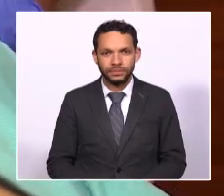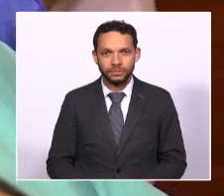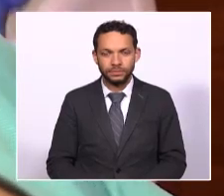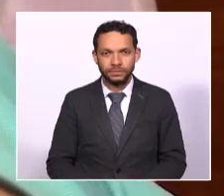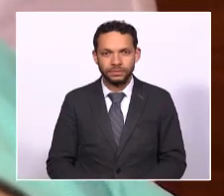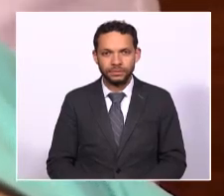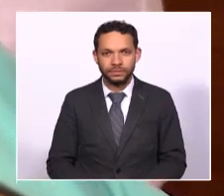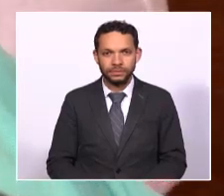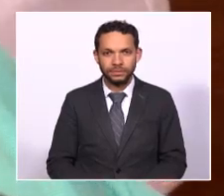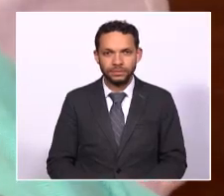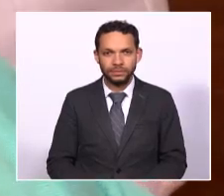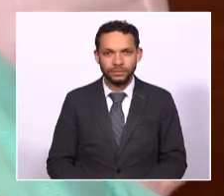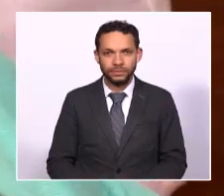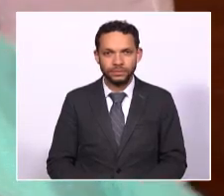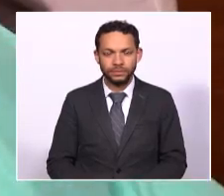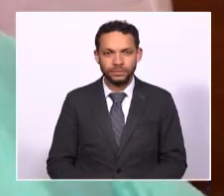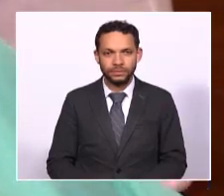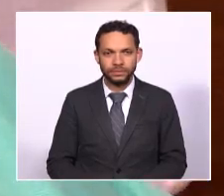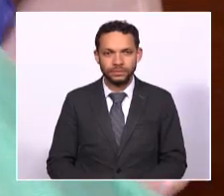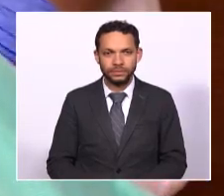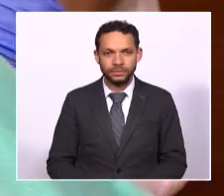Suéltate.